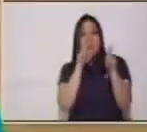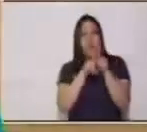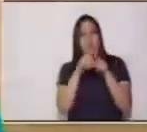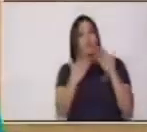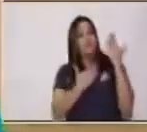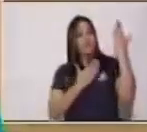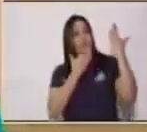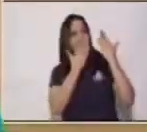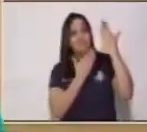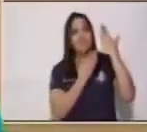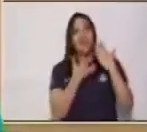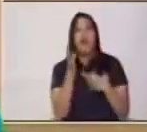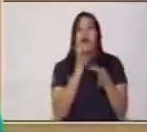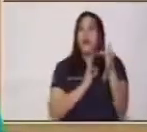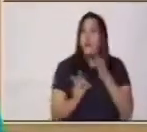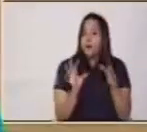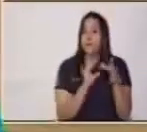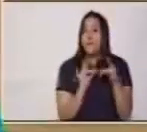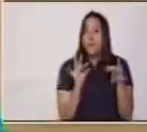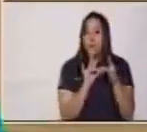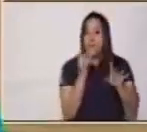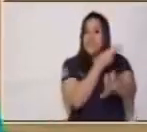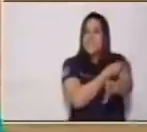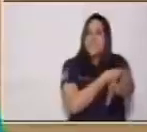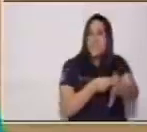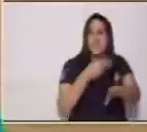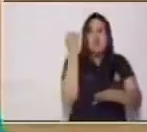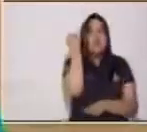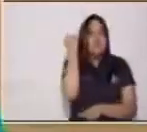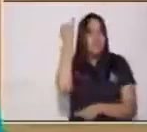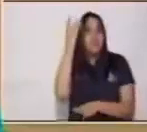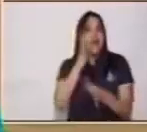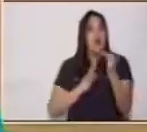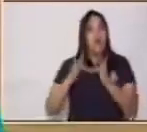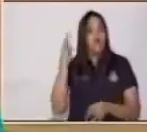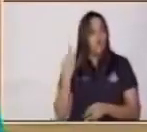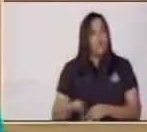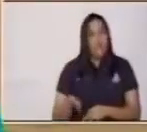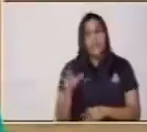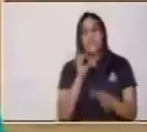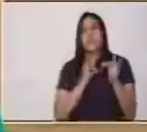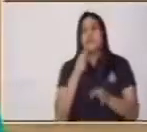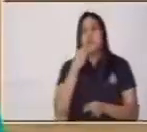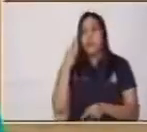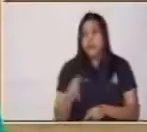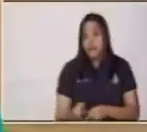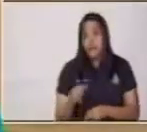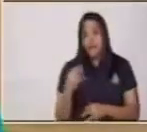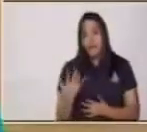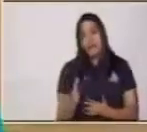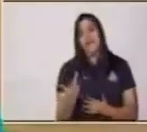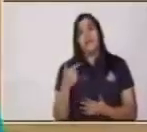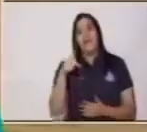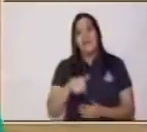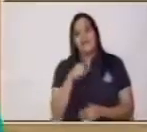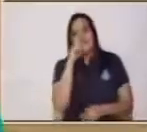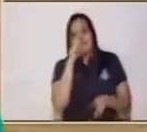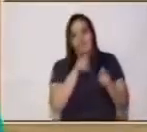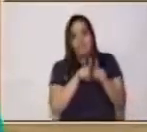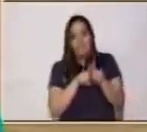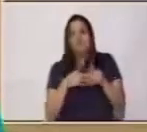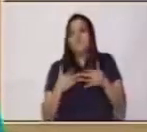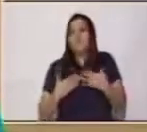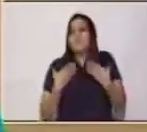a través de relatos o sucesos ficticios o reales, como es el texto narrativo, nos van a